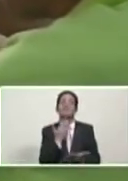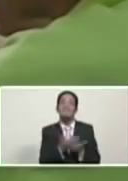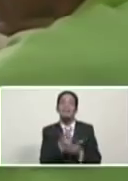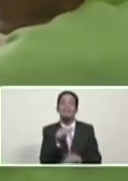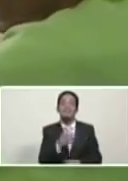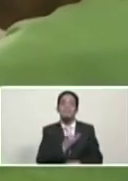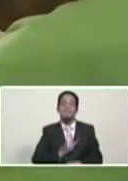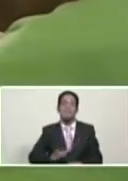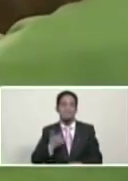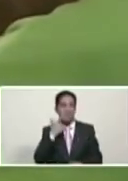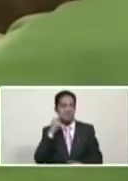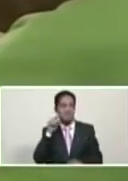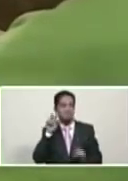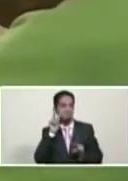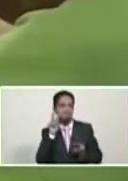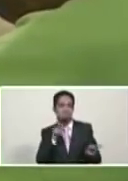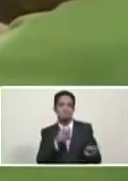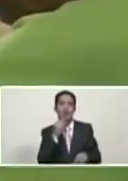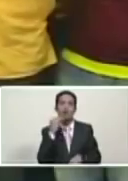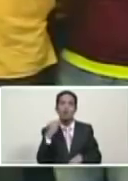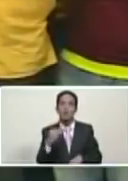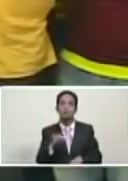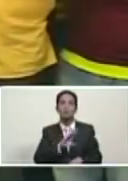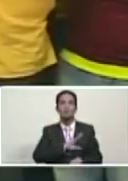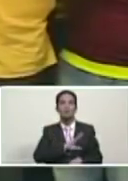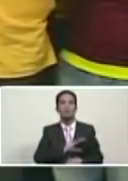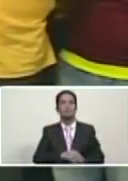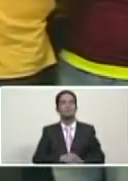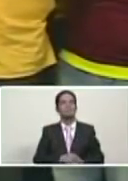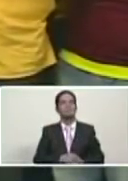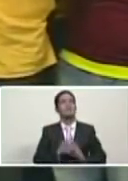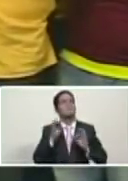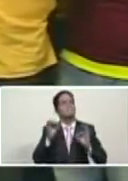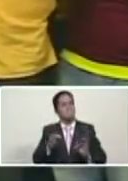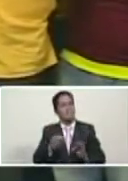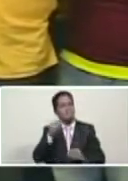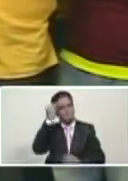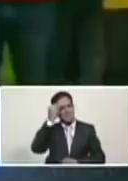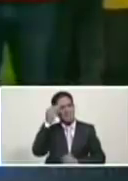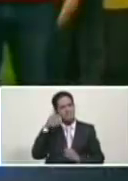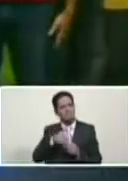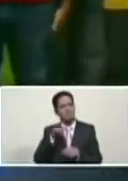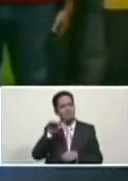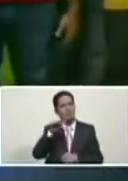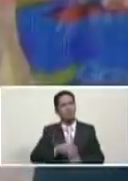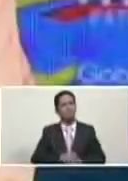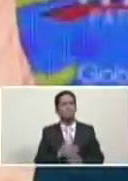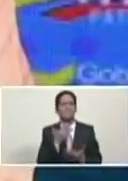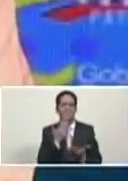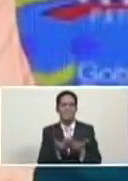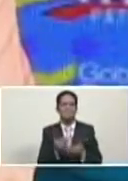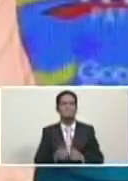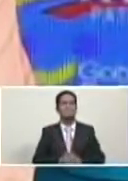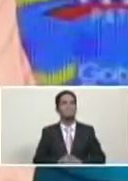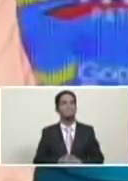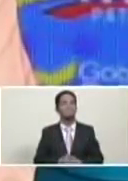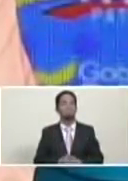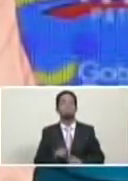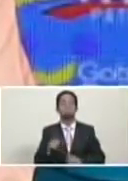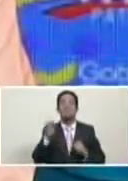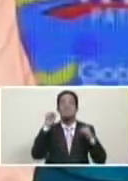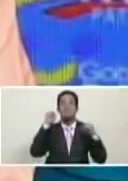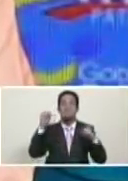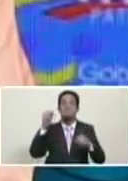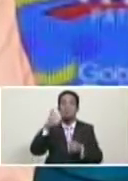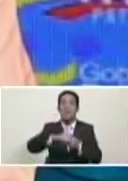siempre tener presente a la juventud, siempre tener presente al futuro de la patria. Muchas gracias. Que viva Maracaibo, que